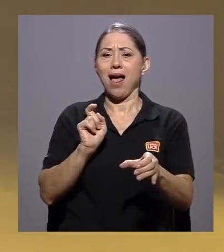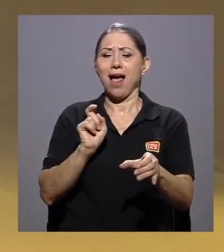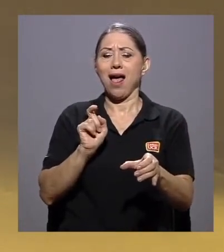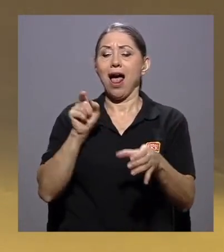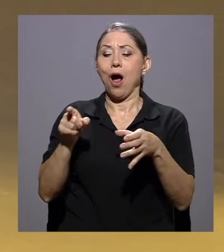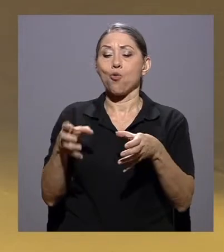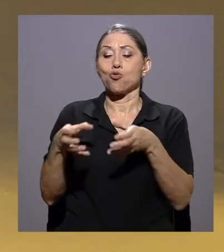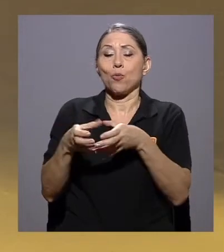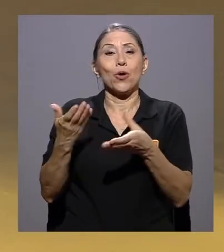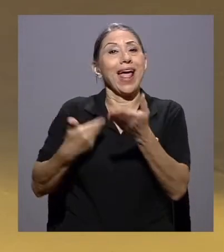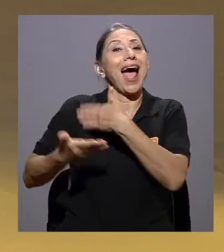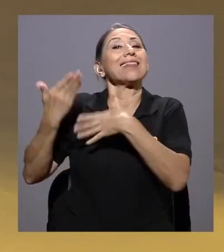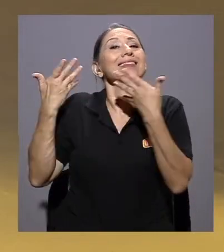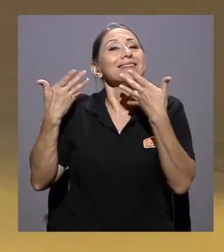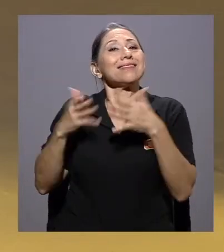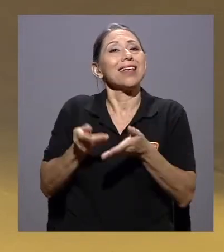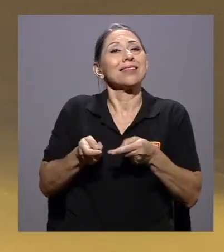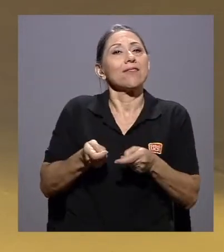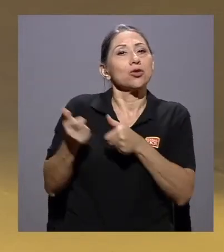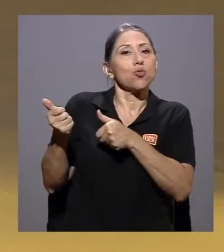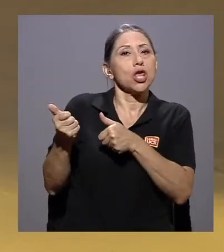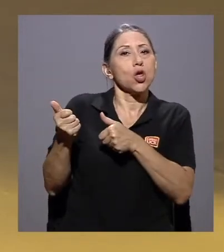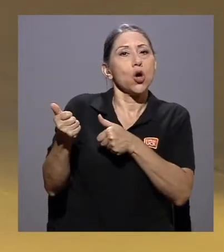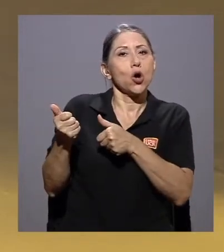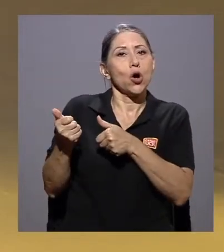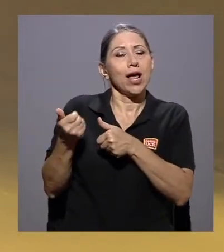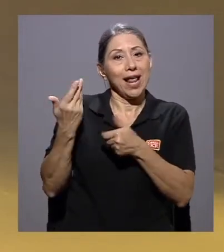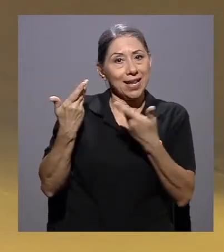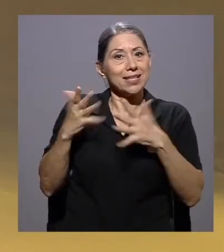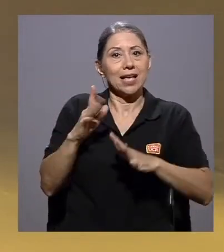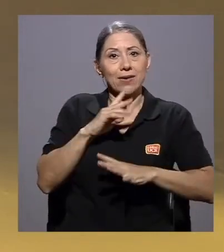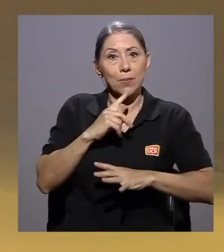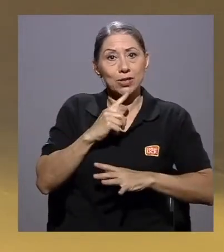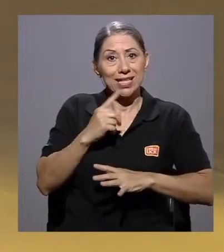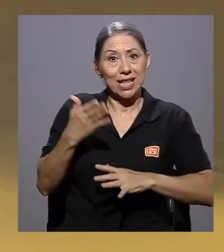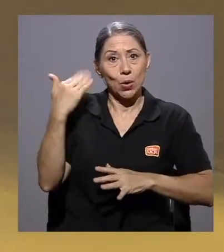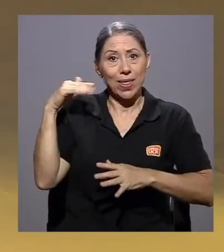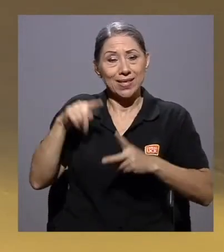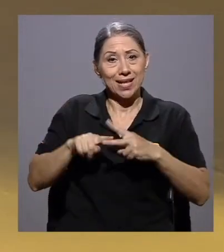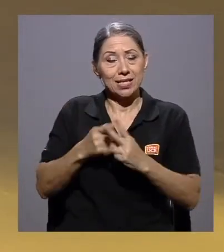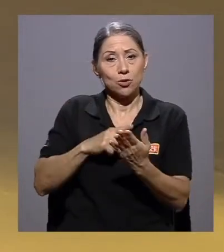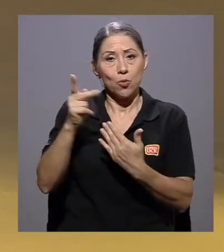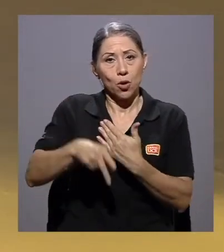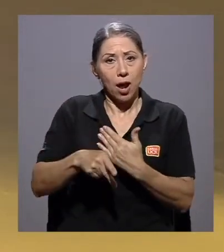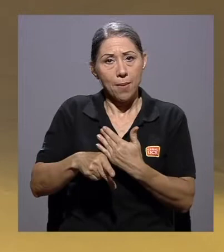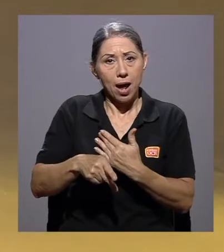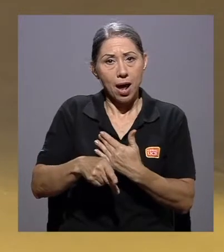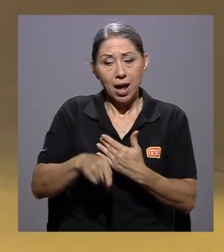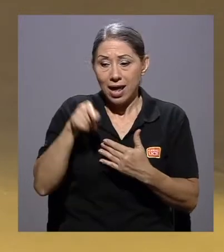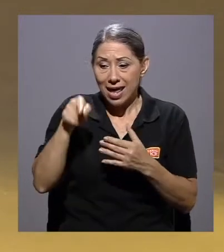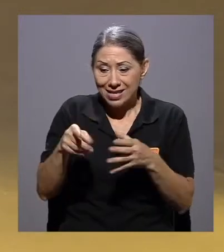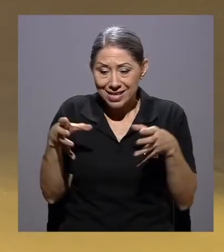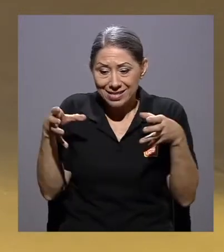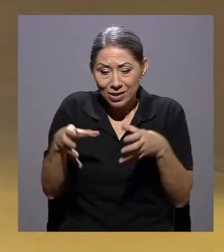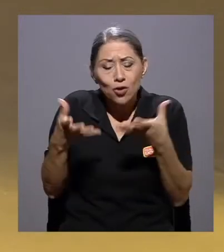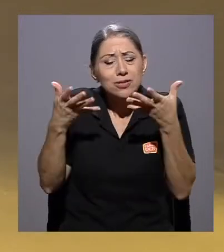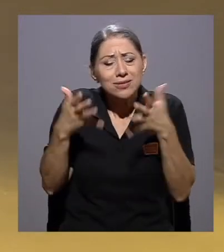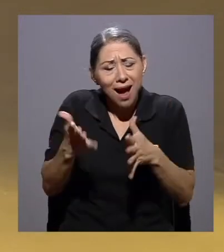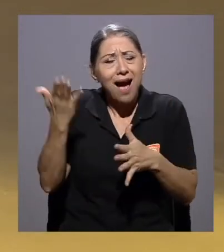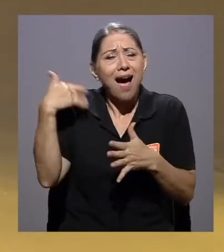que estábamos mencionando al inicio del programa. Claro. Un sector que ya de todas maneras estaba sufriendo los embates de una política económica